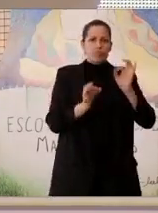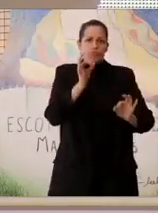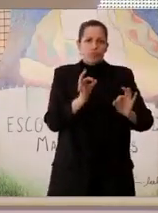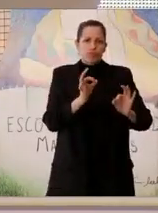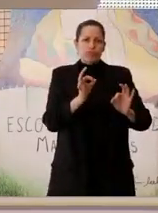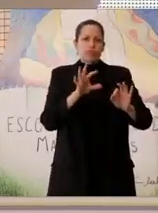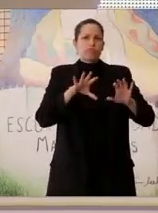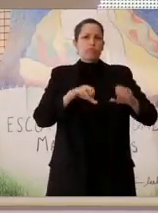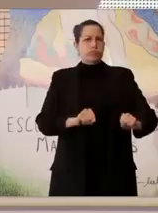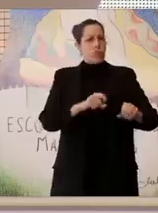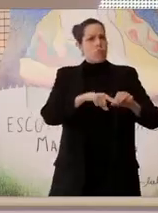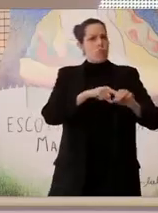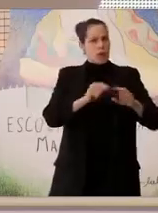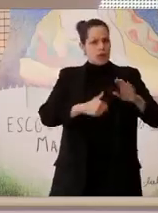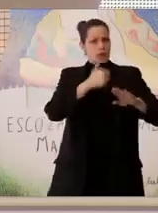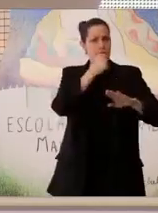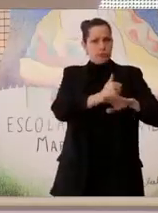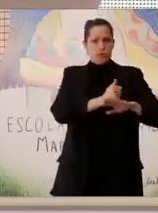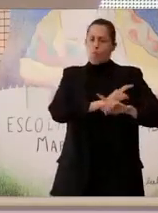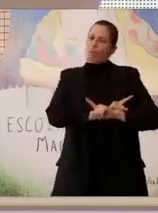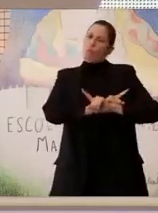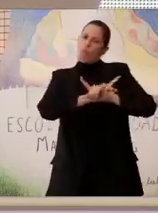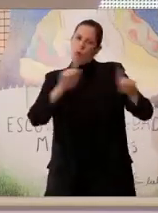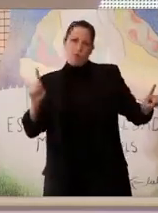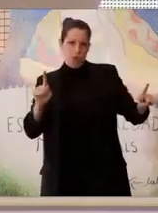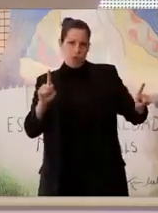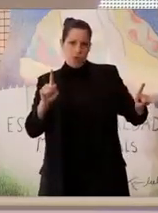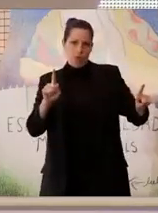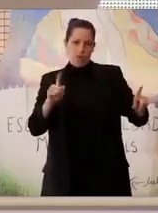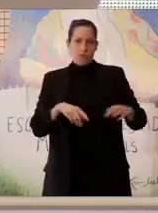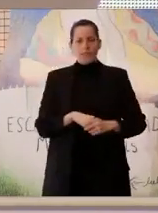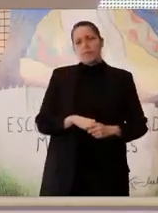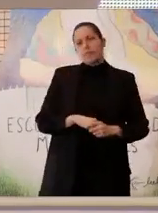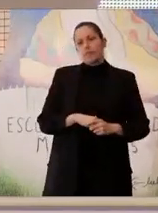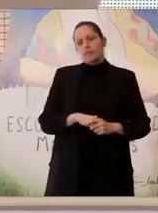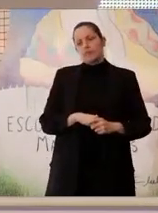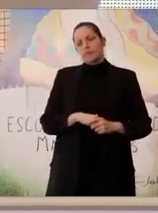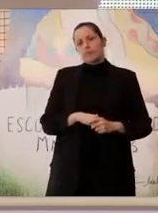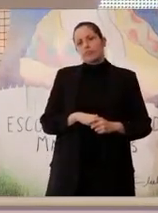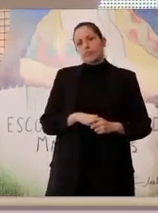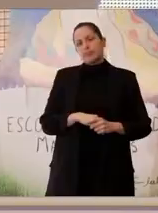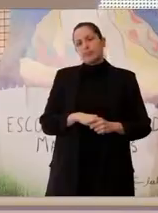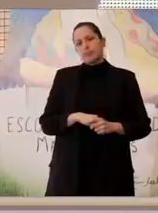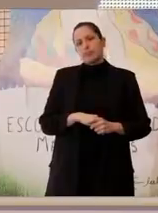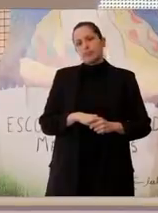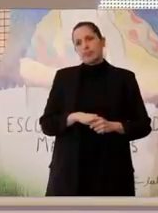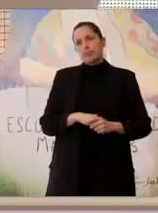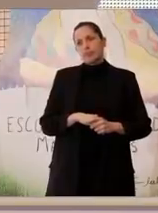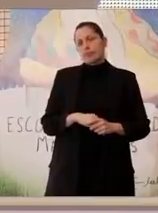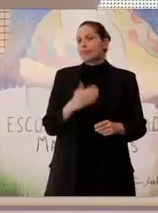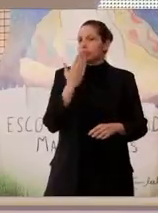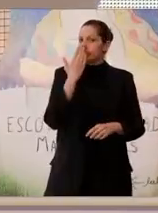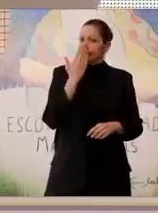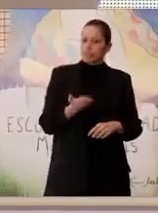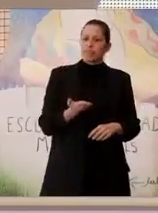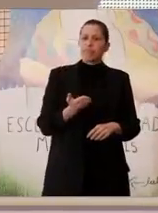que no nos facilitara, que nos prohibía el acceso a la judicatura, ¿no? Es cierto que cuando vemos las fotografías, yo